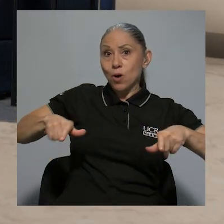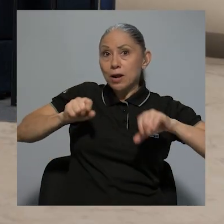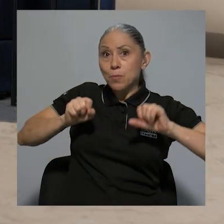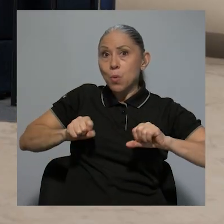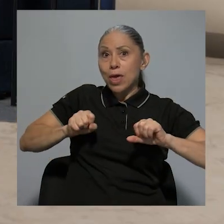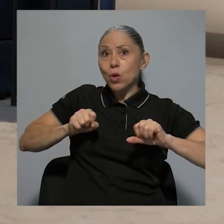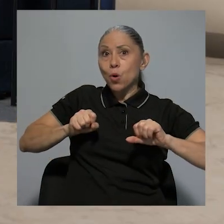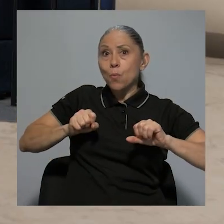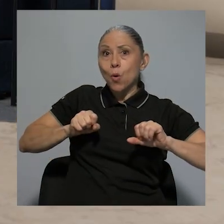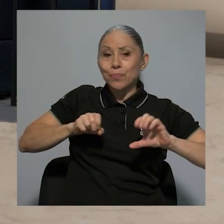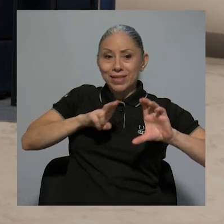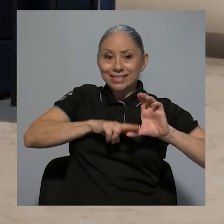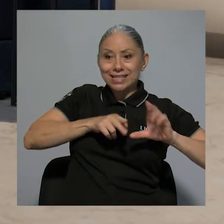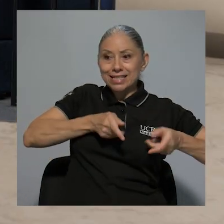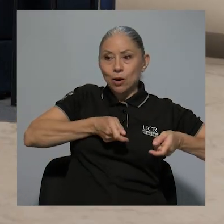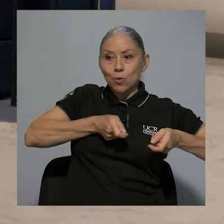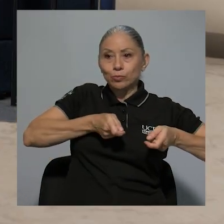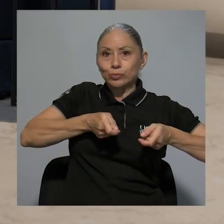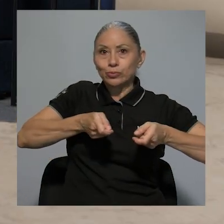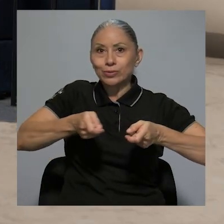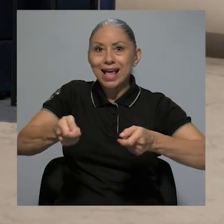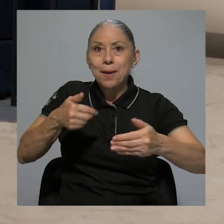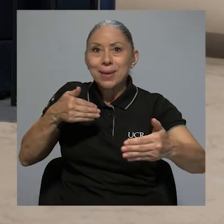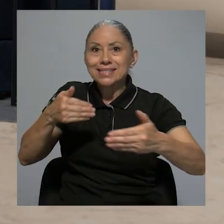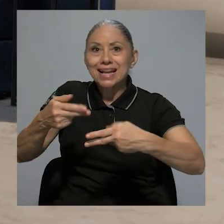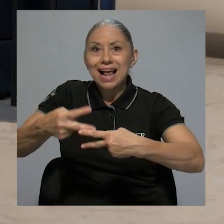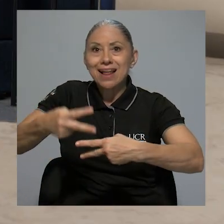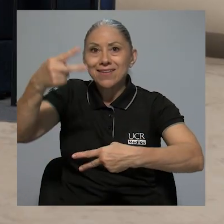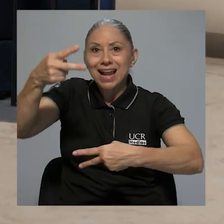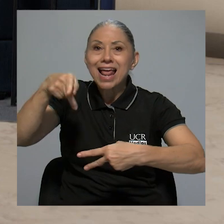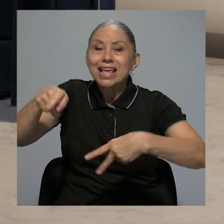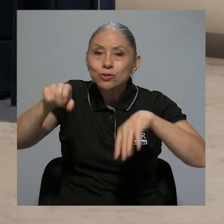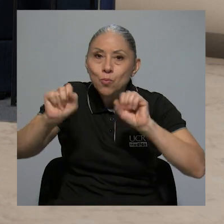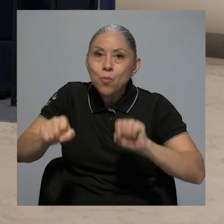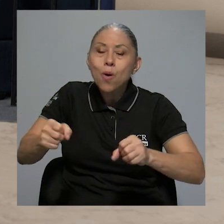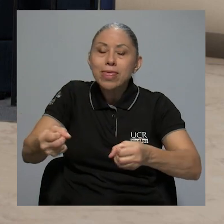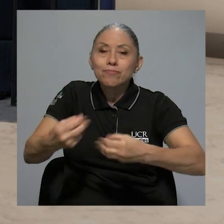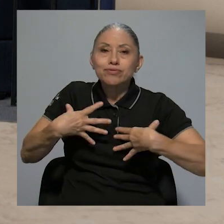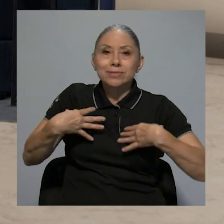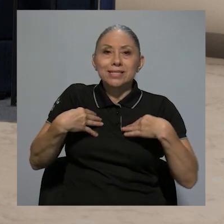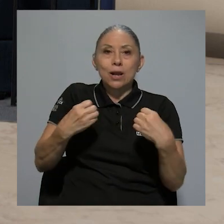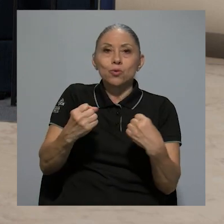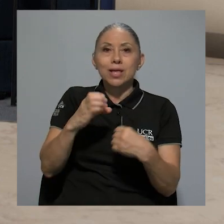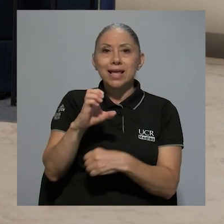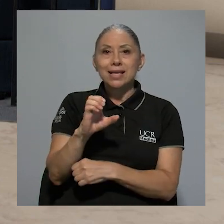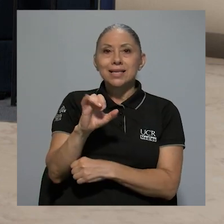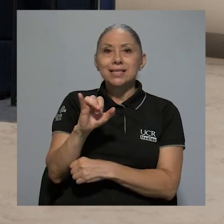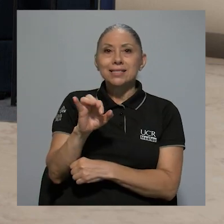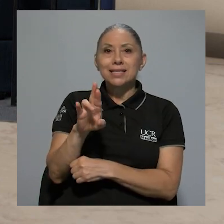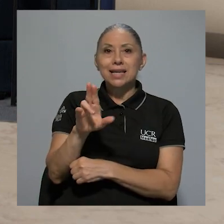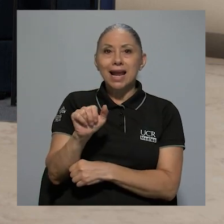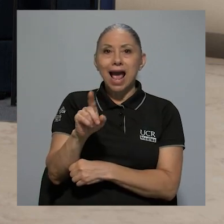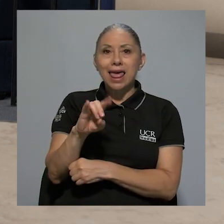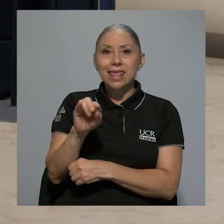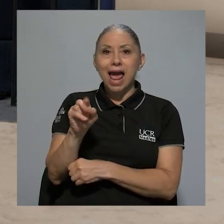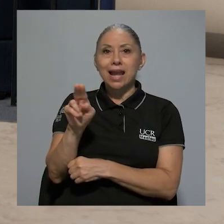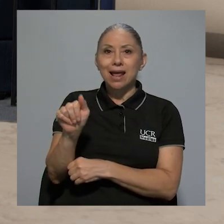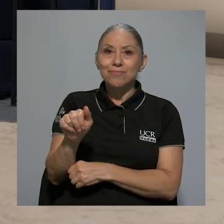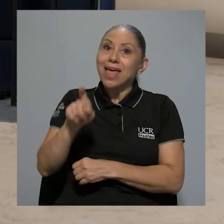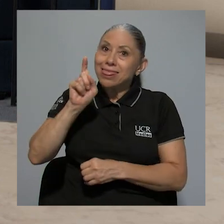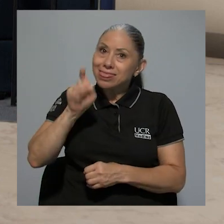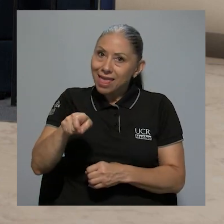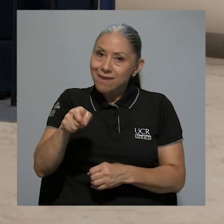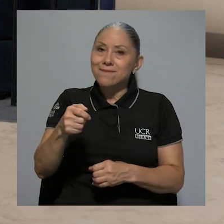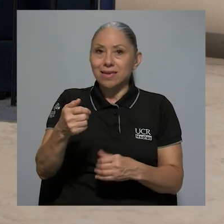beneficiar a nivel de salud circadiana. Y sí, deberían de existir como lineamientos o reglamentos,